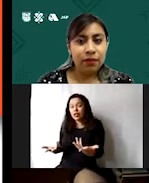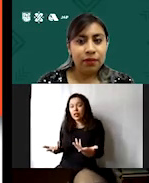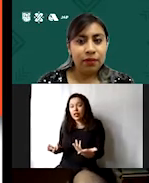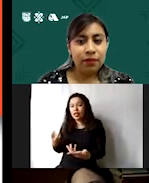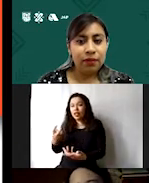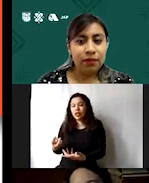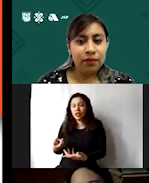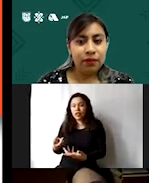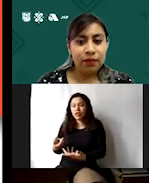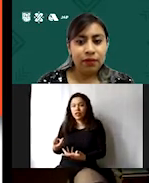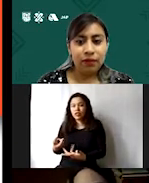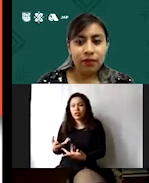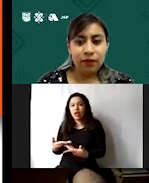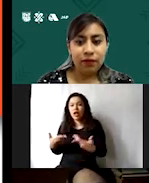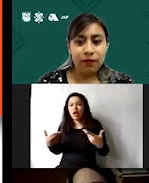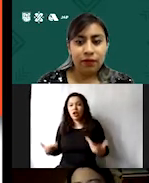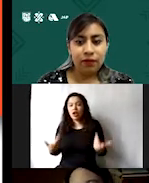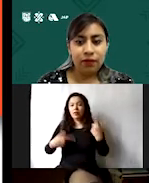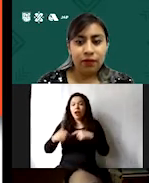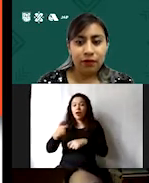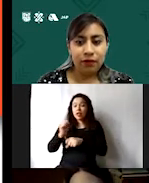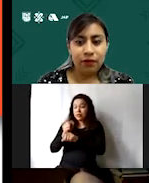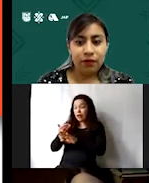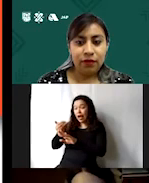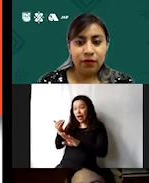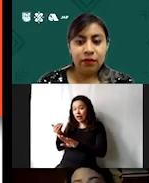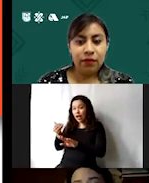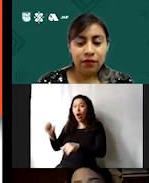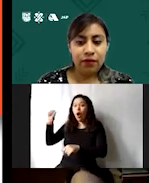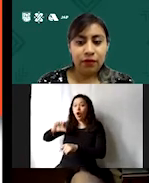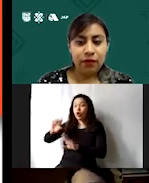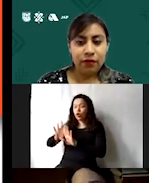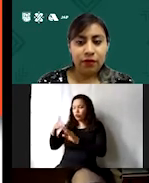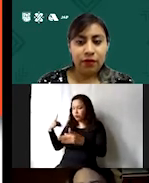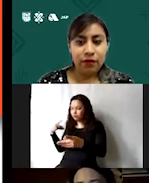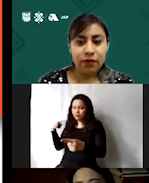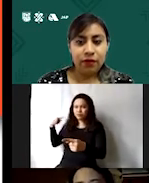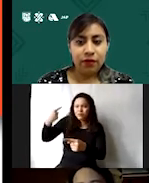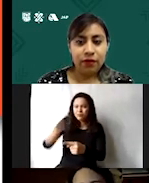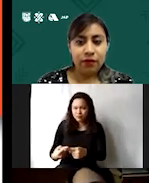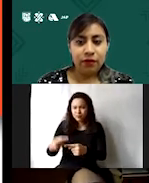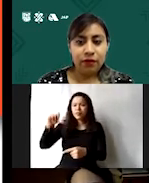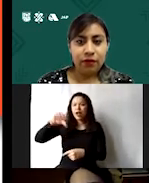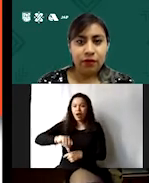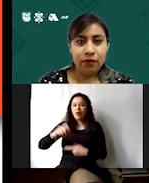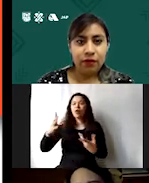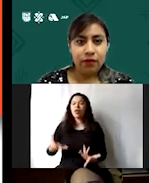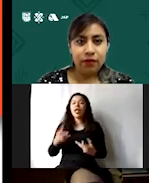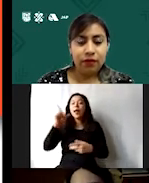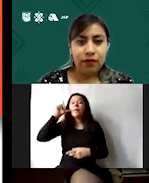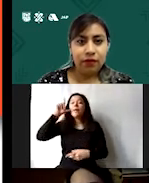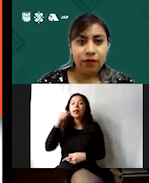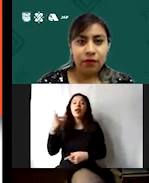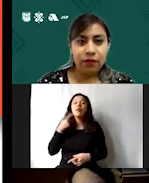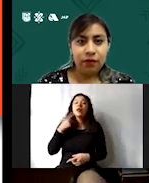que correspondía para la semana pasada se tuvo que dar el día de hoy. Y entonces mañana sí se da esa sesión de políticas